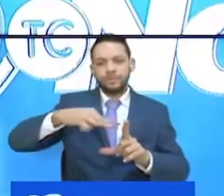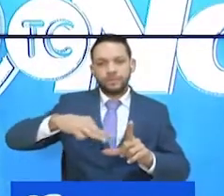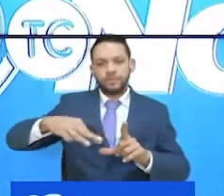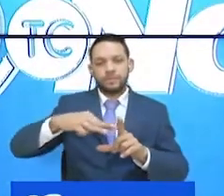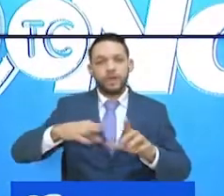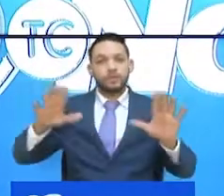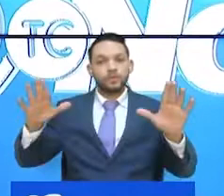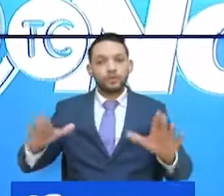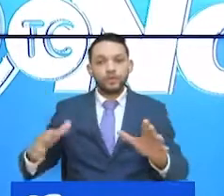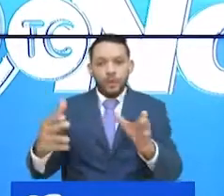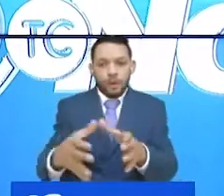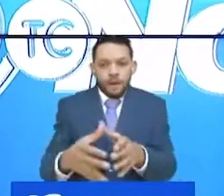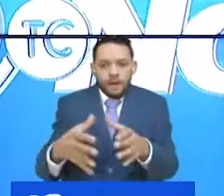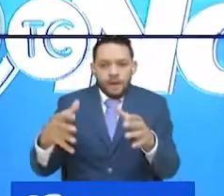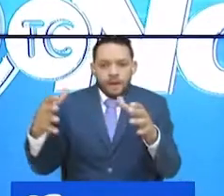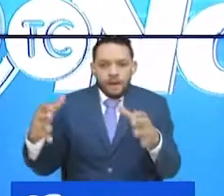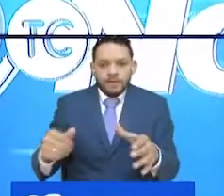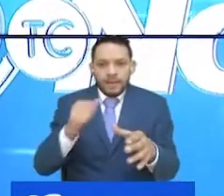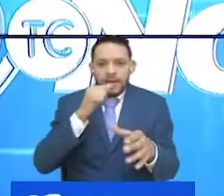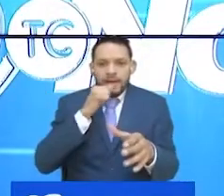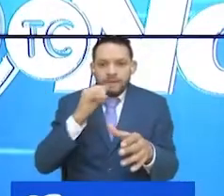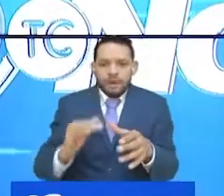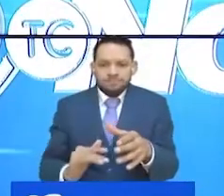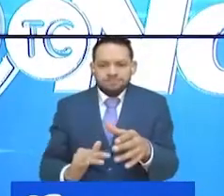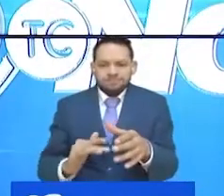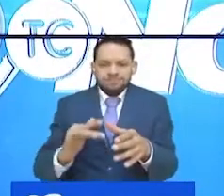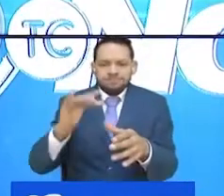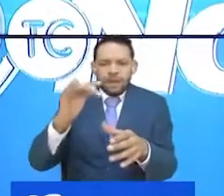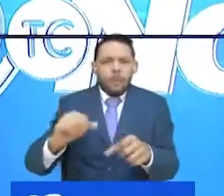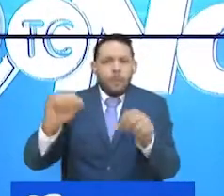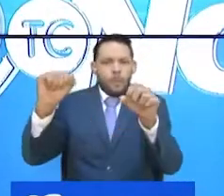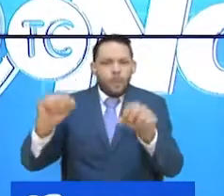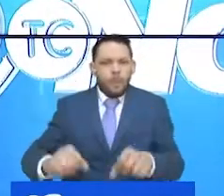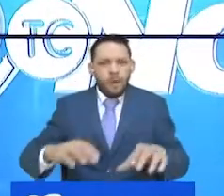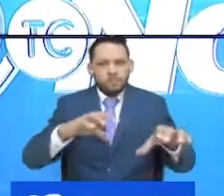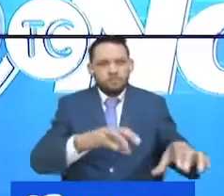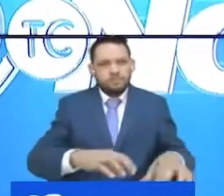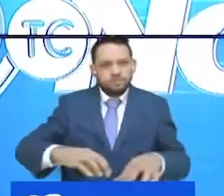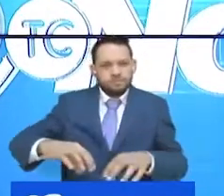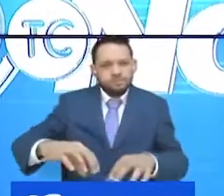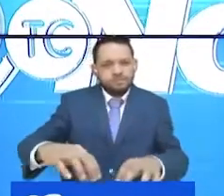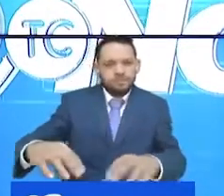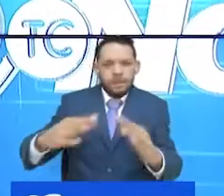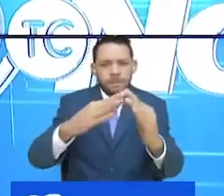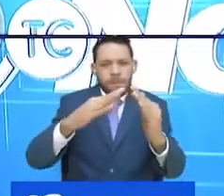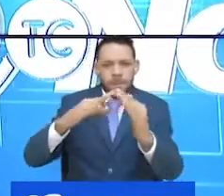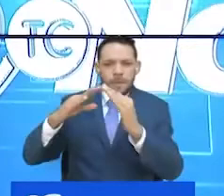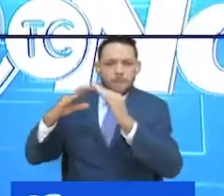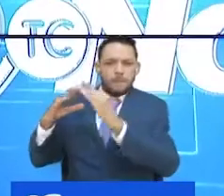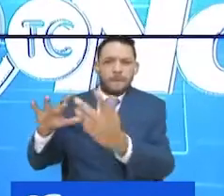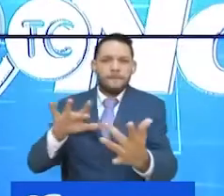de agua de La Giralda. Con esta obra se garantiza el suministro de agua potable a cientos de habitantes de la Comuna 2.